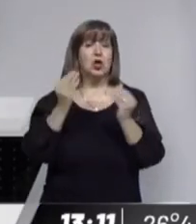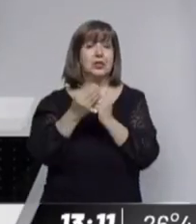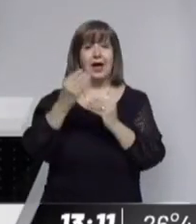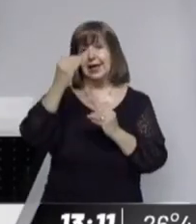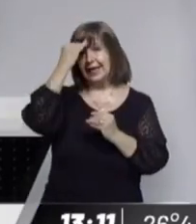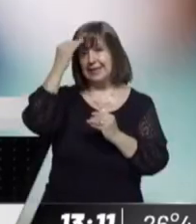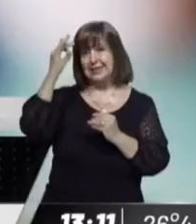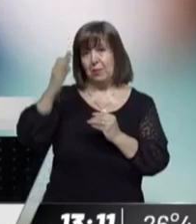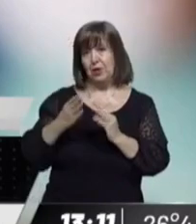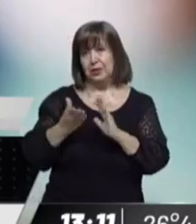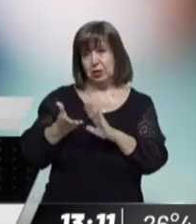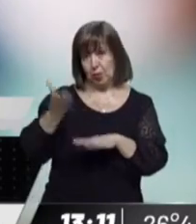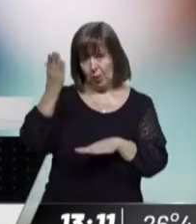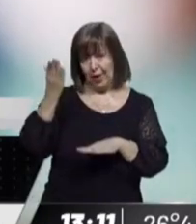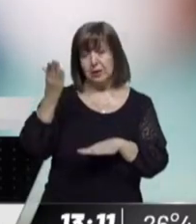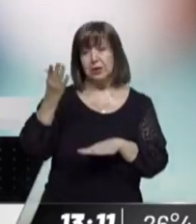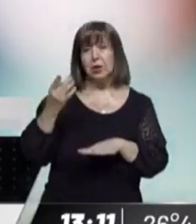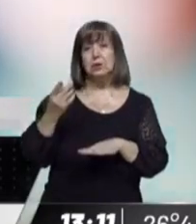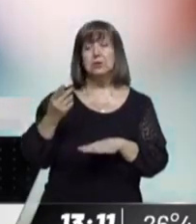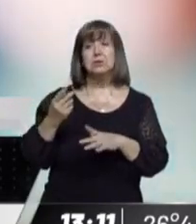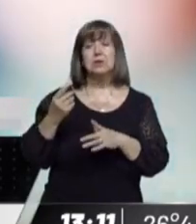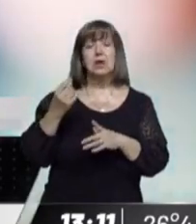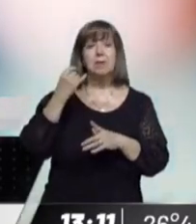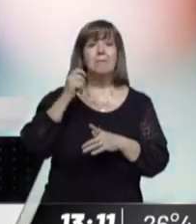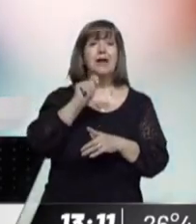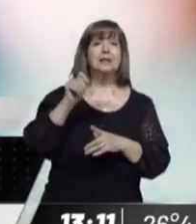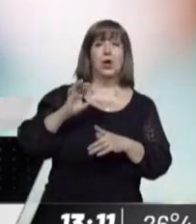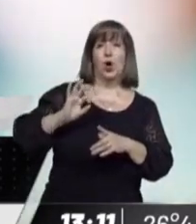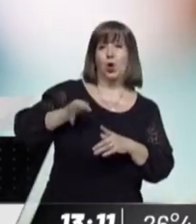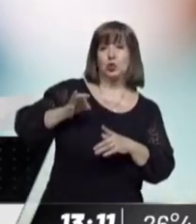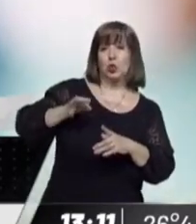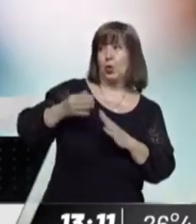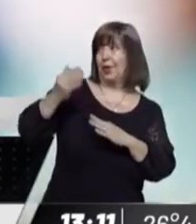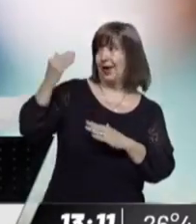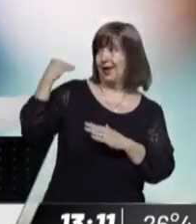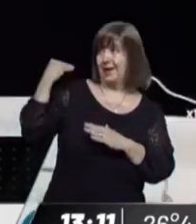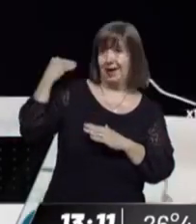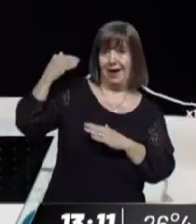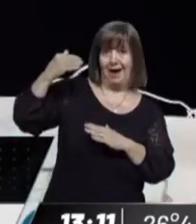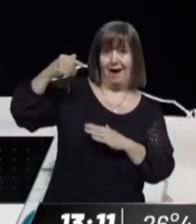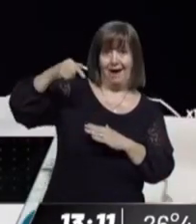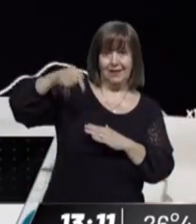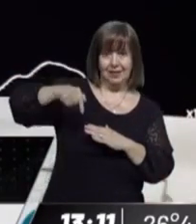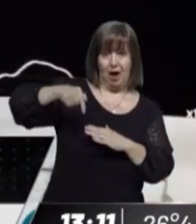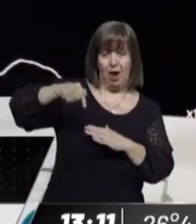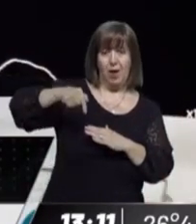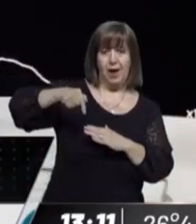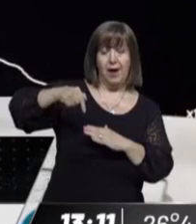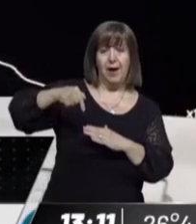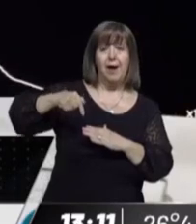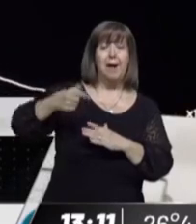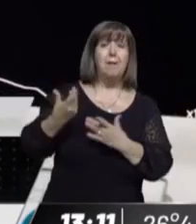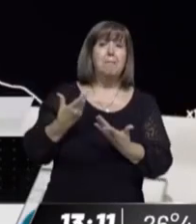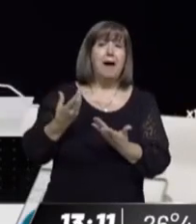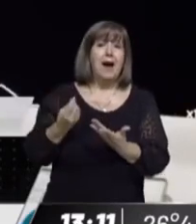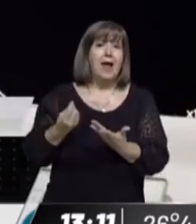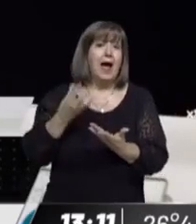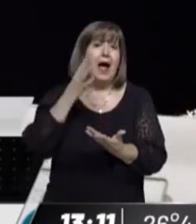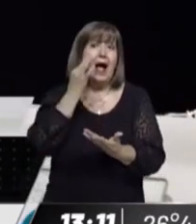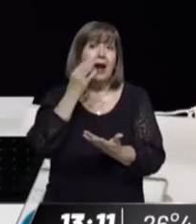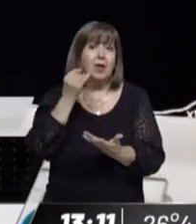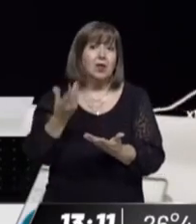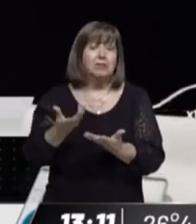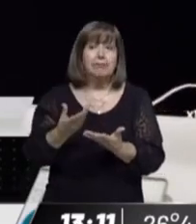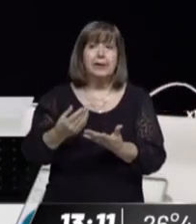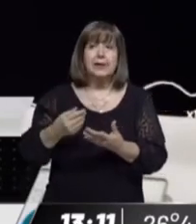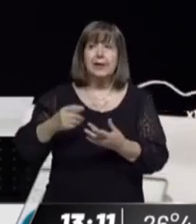15% Los profesionales aplican desde octubre este este Bono no reintegrable para poder compensar la falta